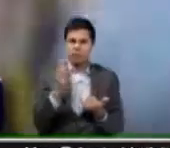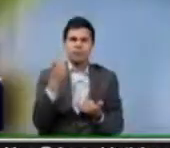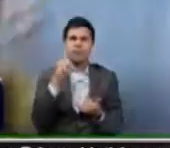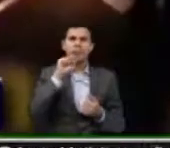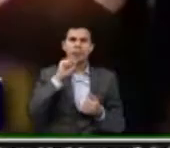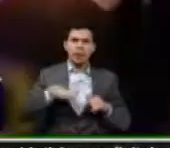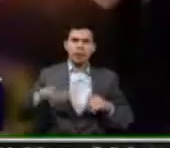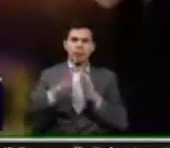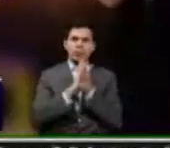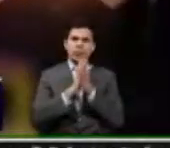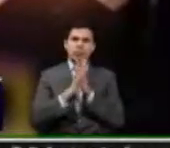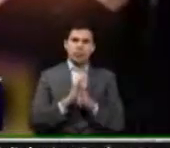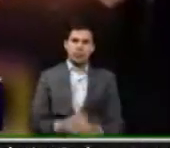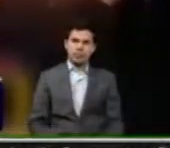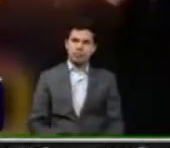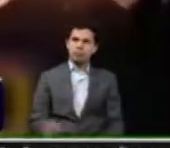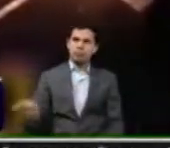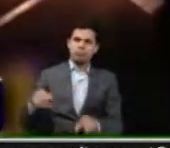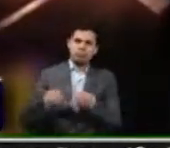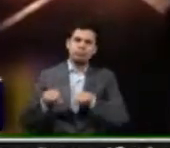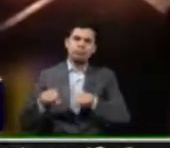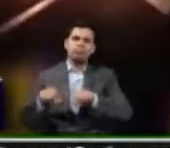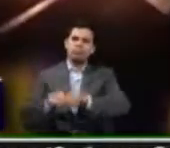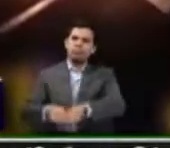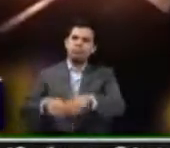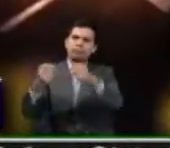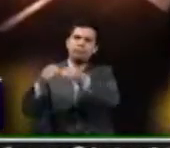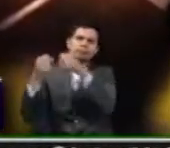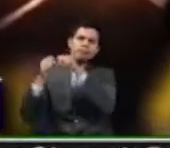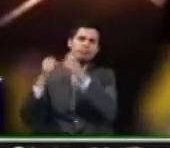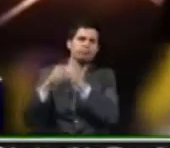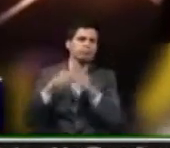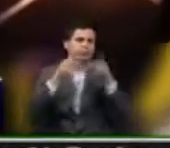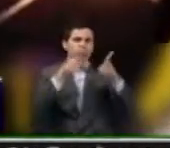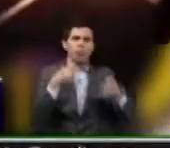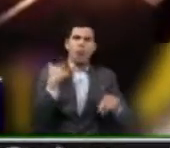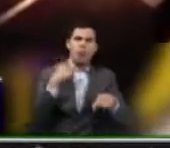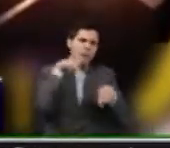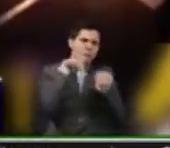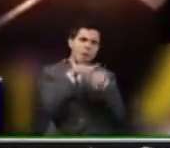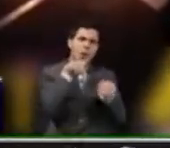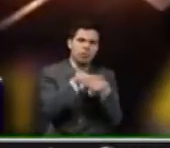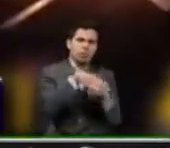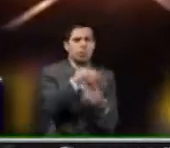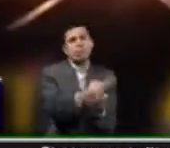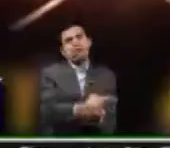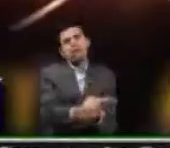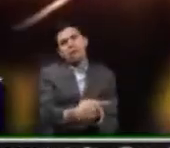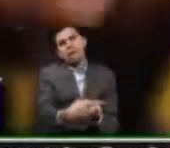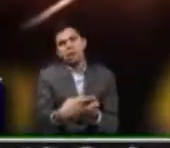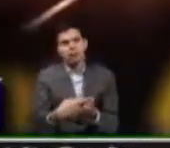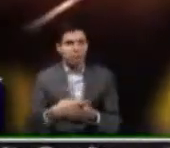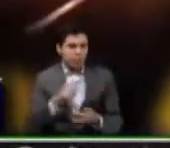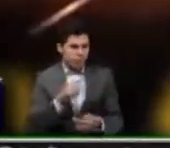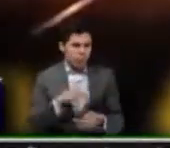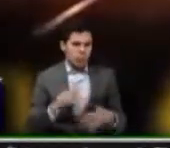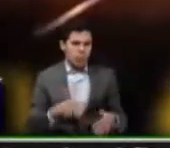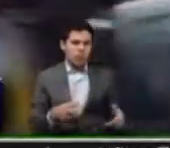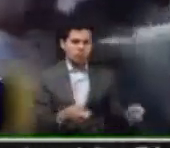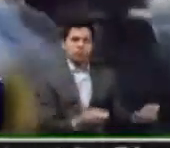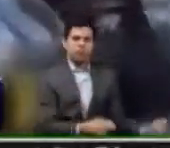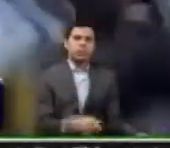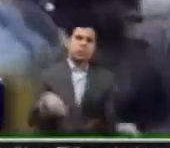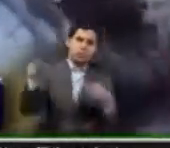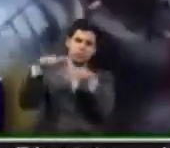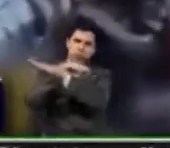Barranca Bermeja. Ahorita destruyeron una carreta como les dio las ganas, aporrearon un muchacho ahí, lo dejaron como muerto en el piso, apenas vieron que estaba como muerto, ahí le echaron a la